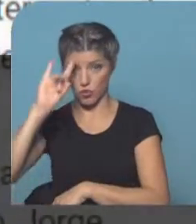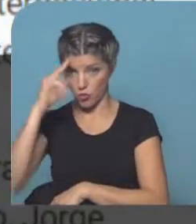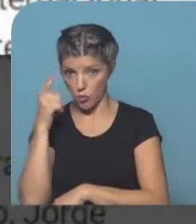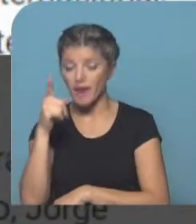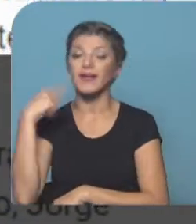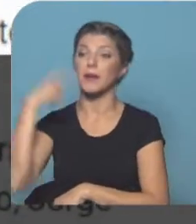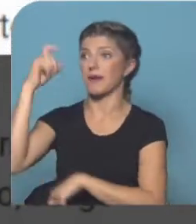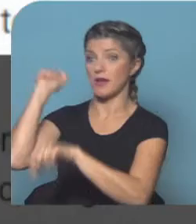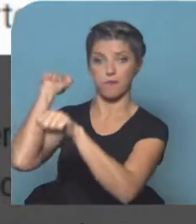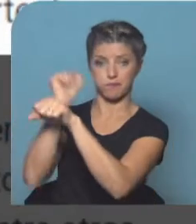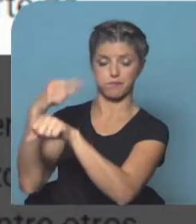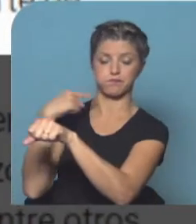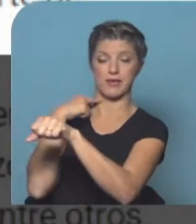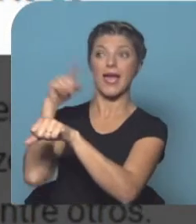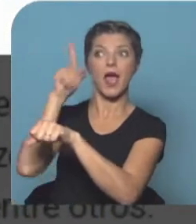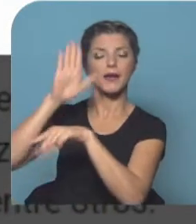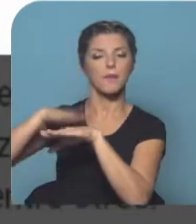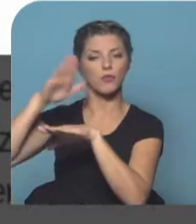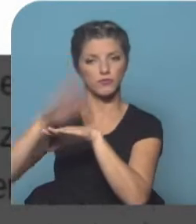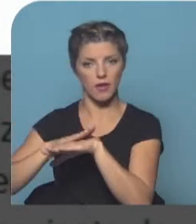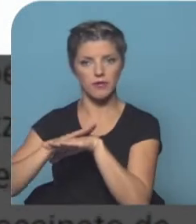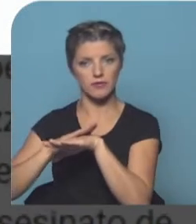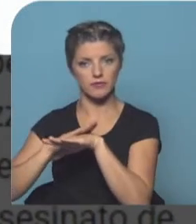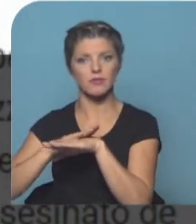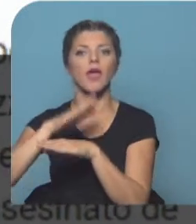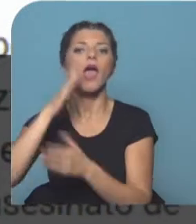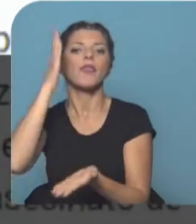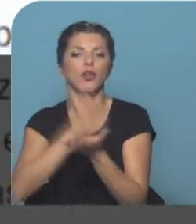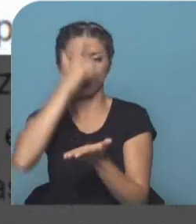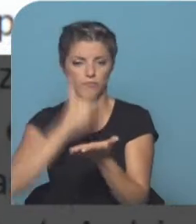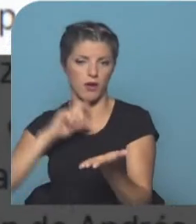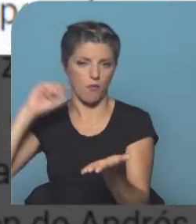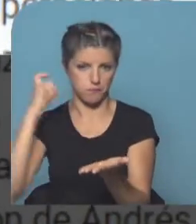españa eduardo ferro está acusado de violaciones a los derechos humanos